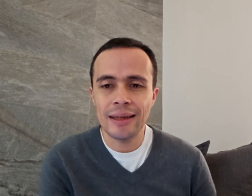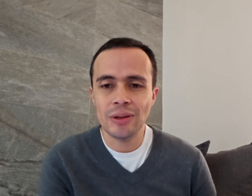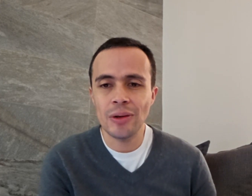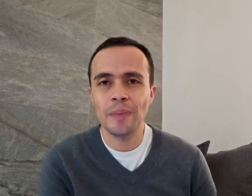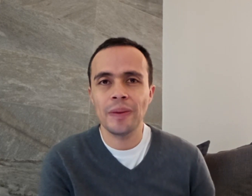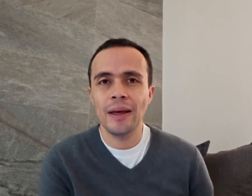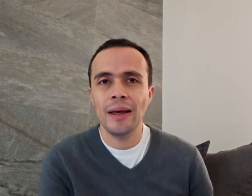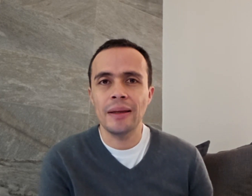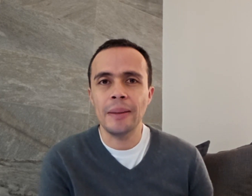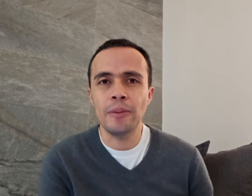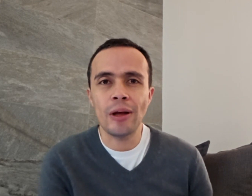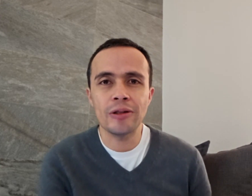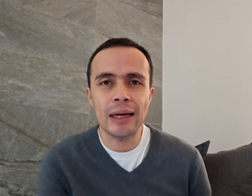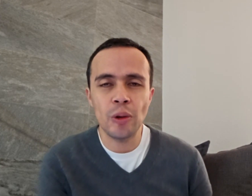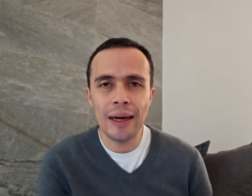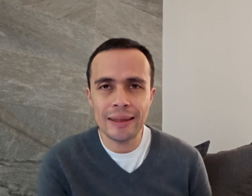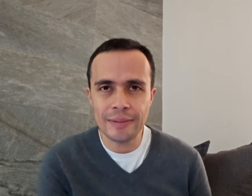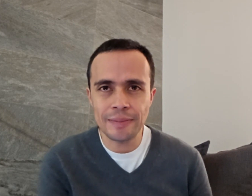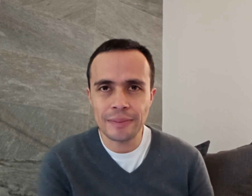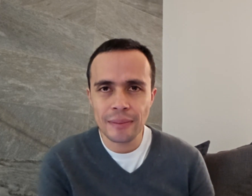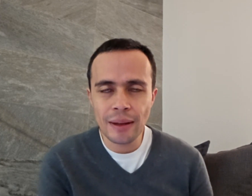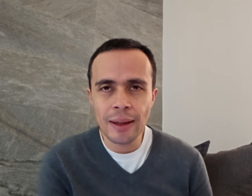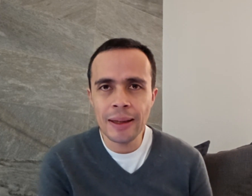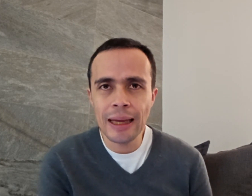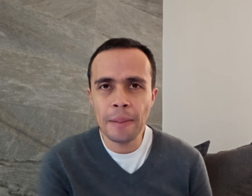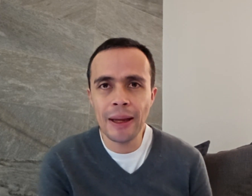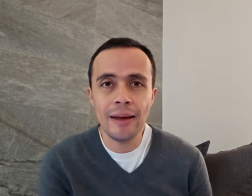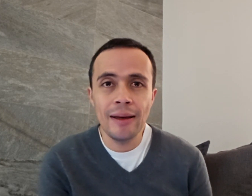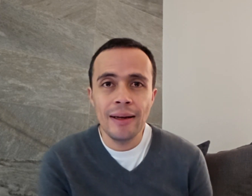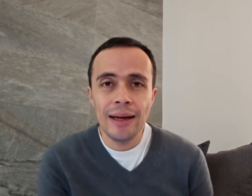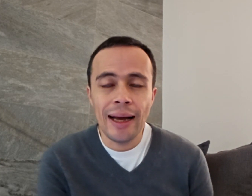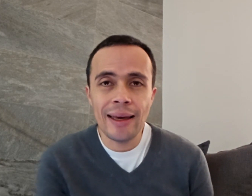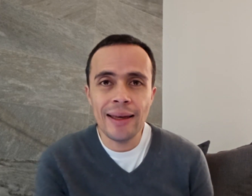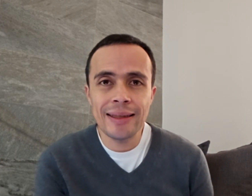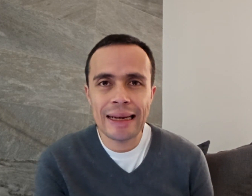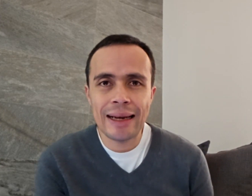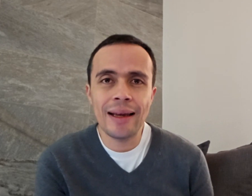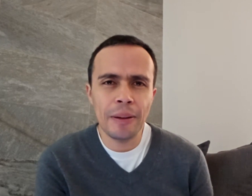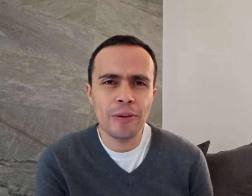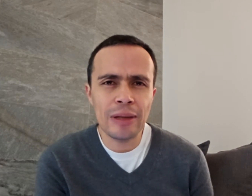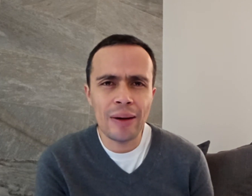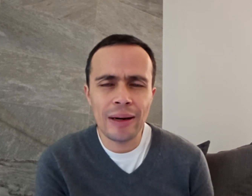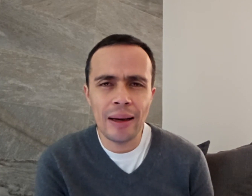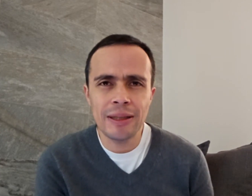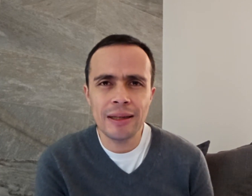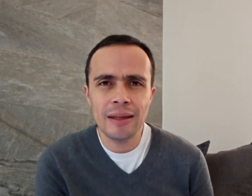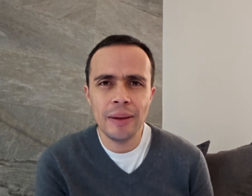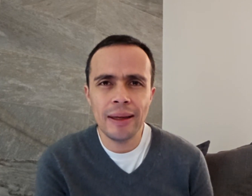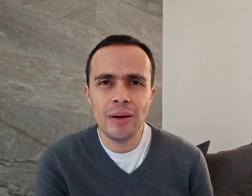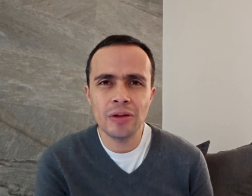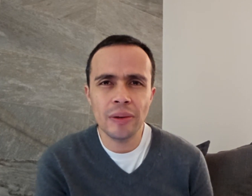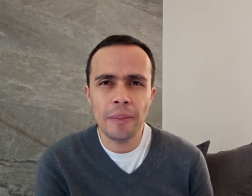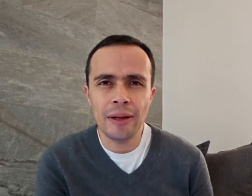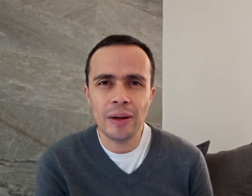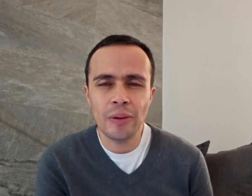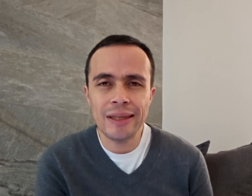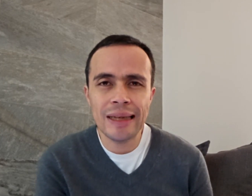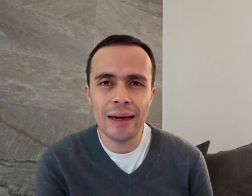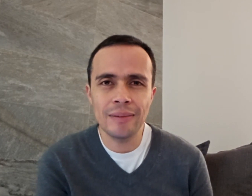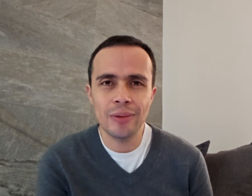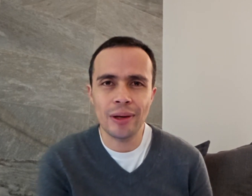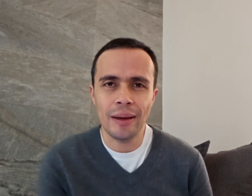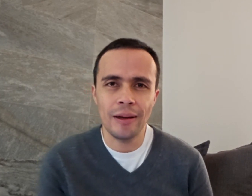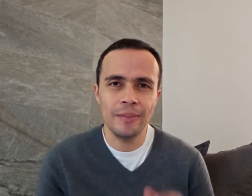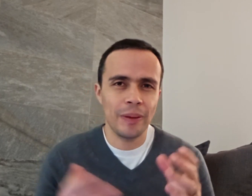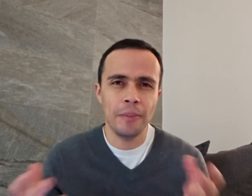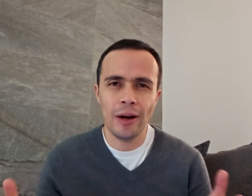en este caso diputados actuales del PRI. Hay que destacar que le preguntaron a la presidenta de México sobre el Poder